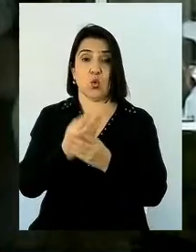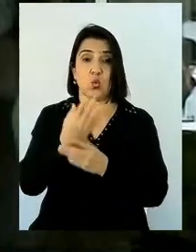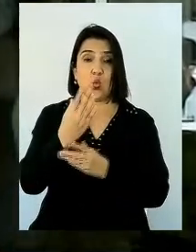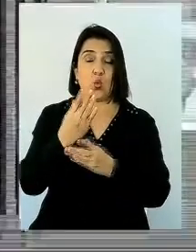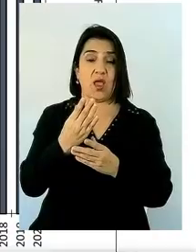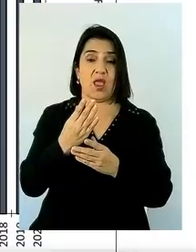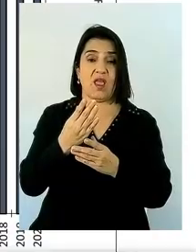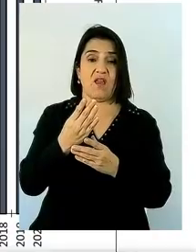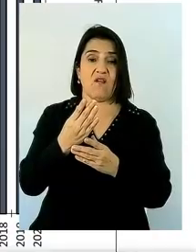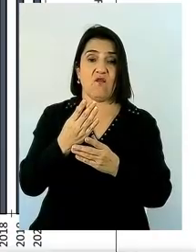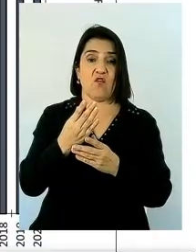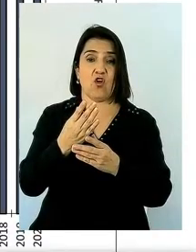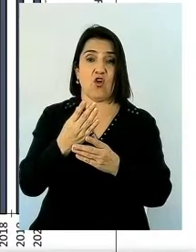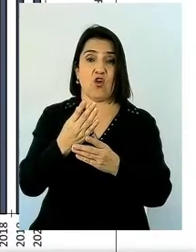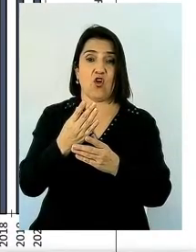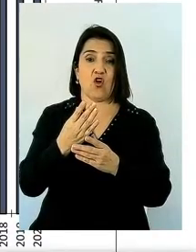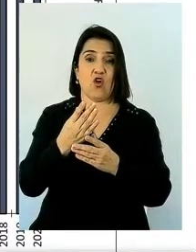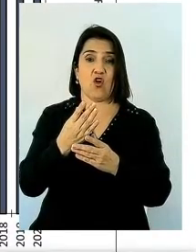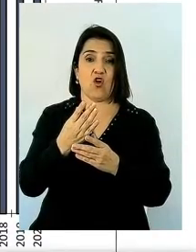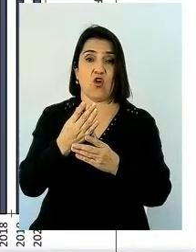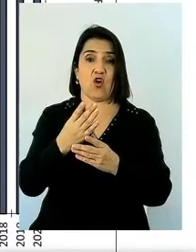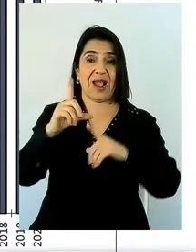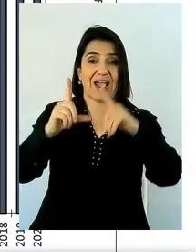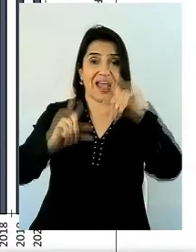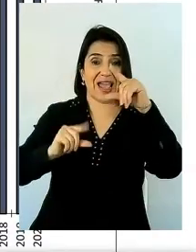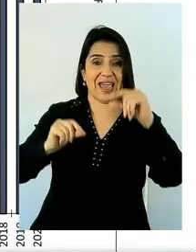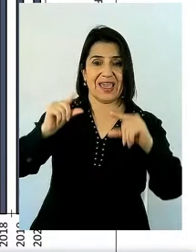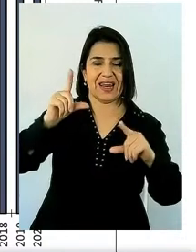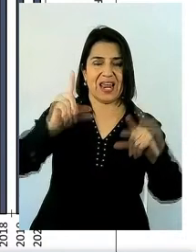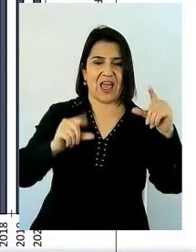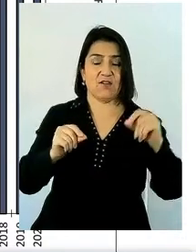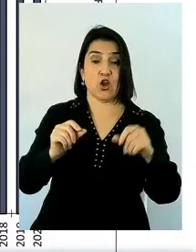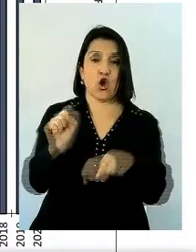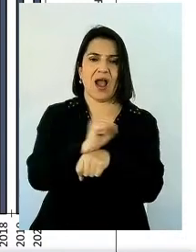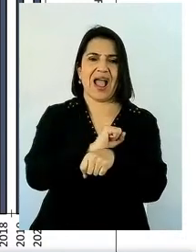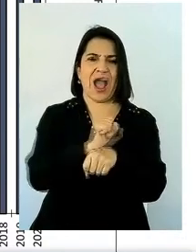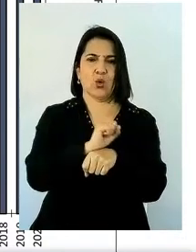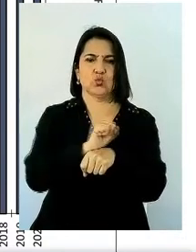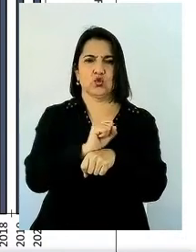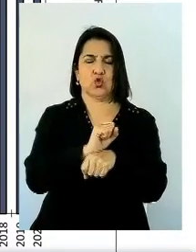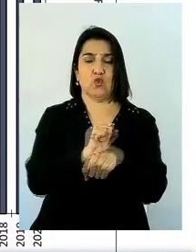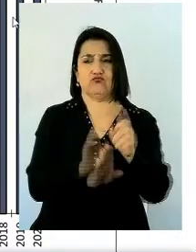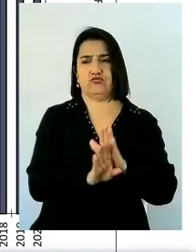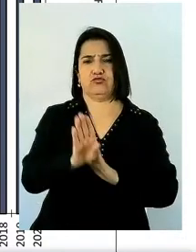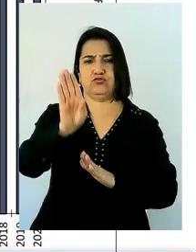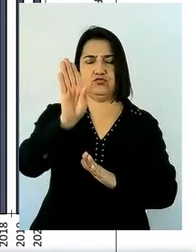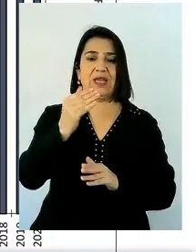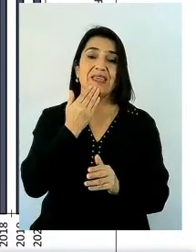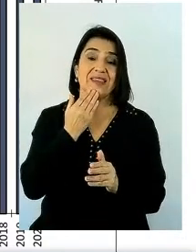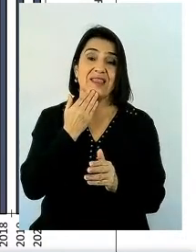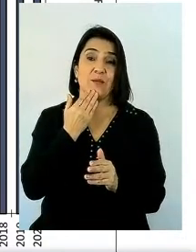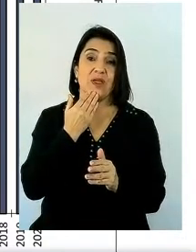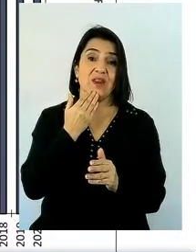parque automotriz y la tasa de fallecidos por siniestros de tránsito en Chile. Esto es los últimos